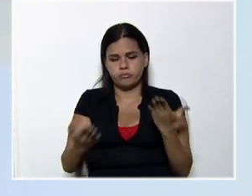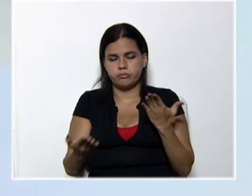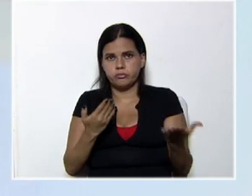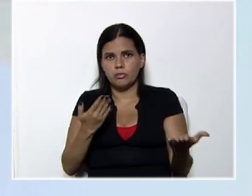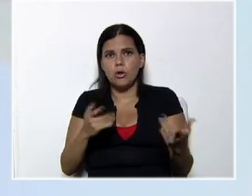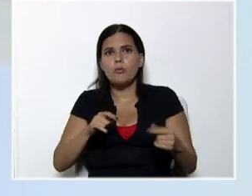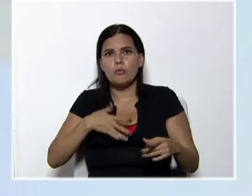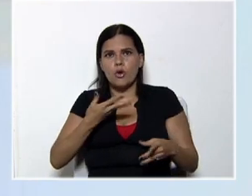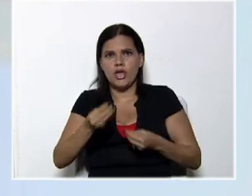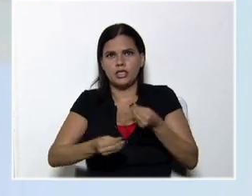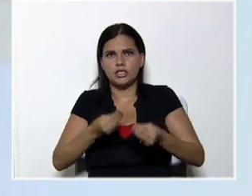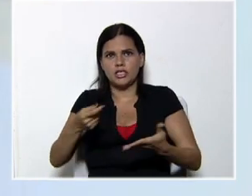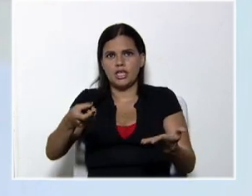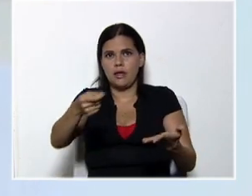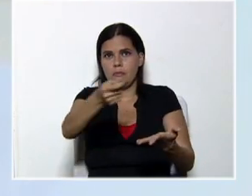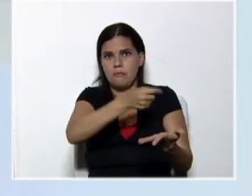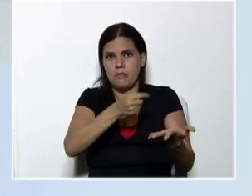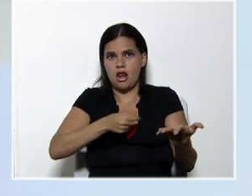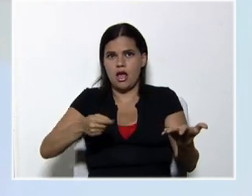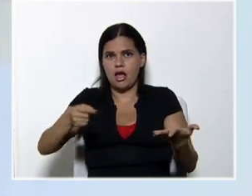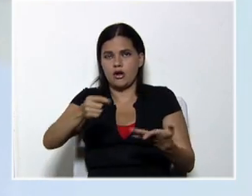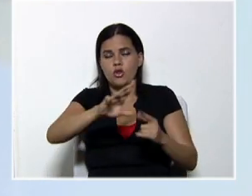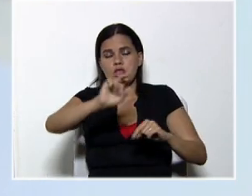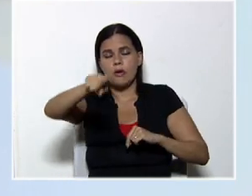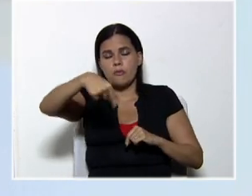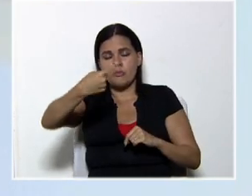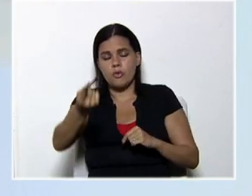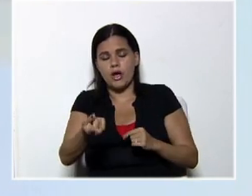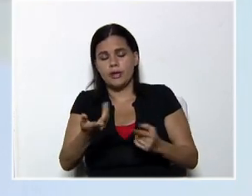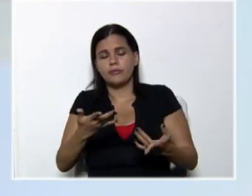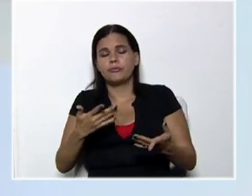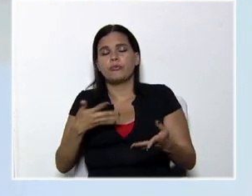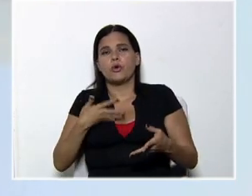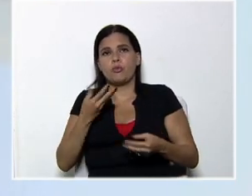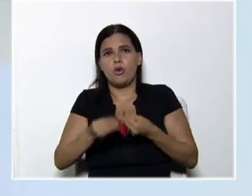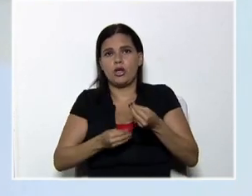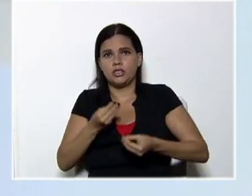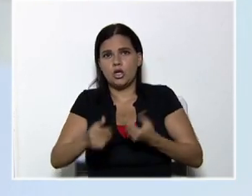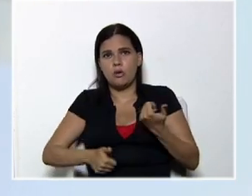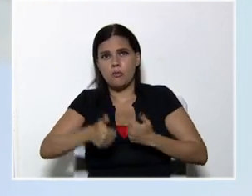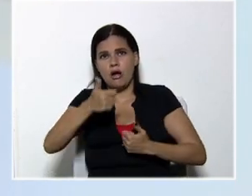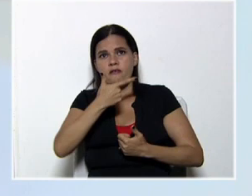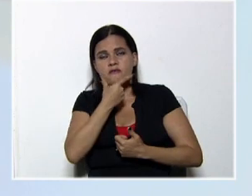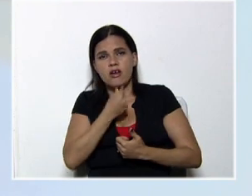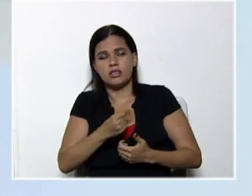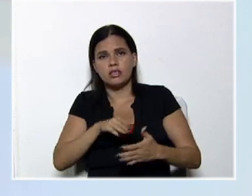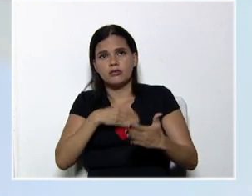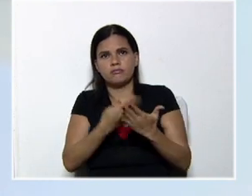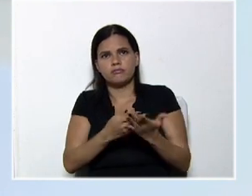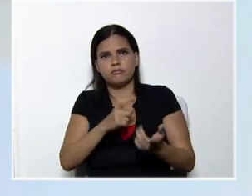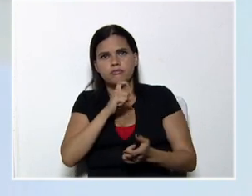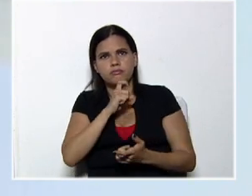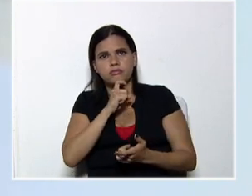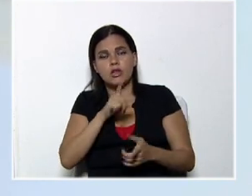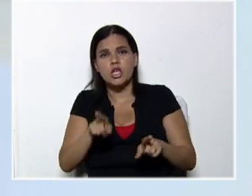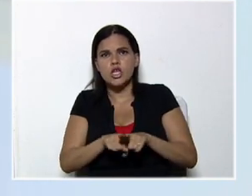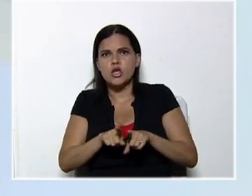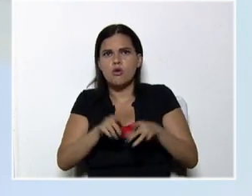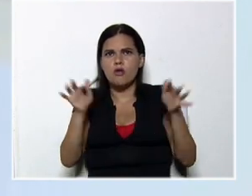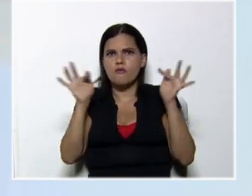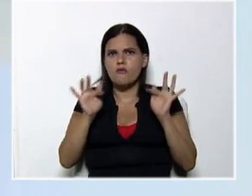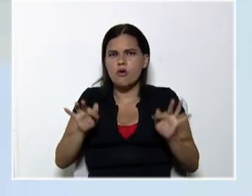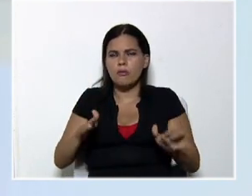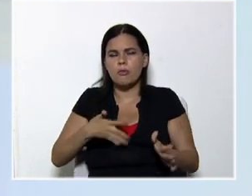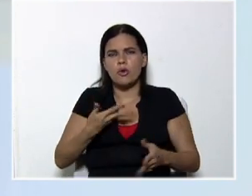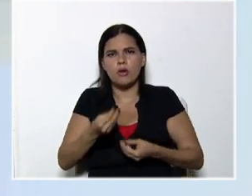ángulos. Entonces comenzamos de lo más sencillo para luego pasar a lo más complejo. Igual manera, podemos hacer otro tipo